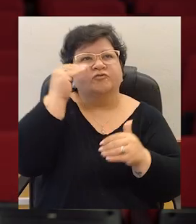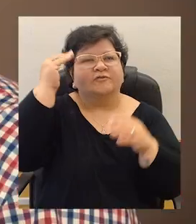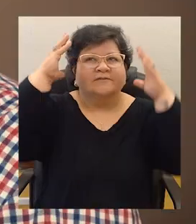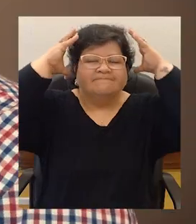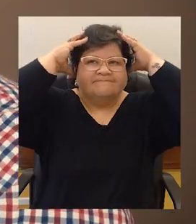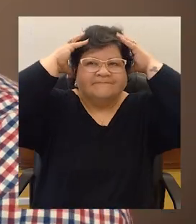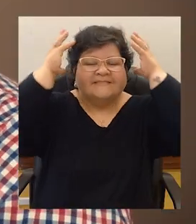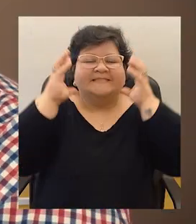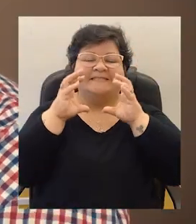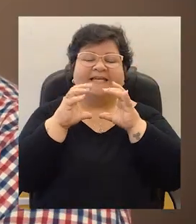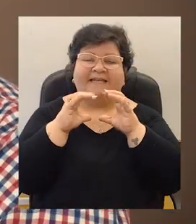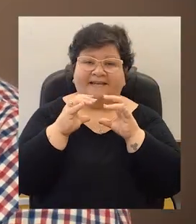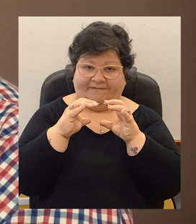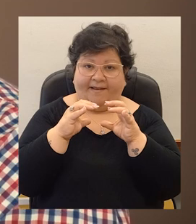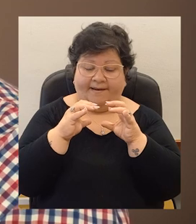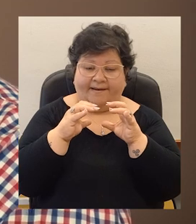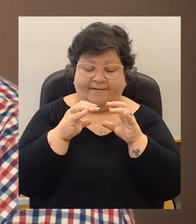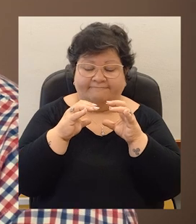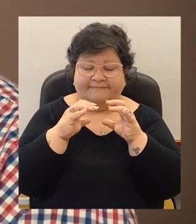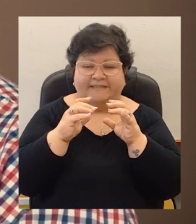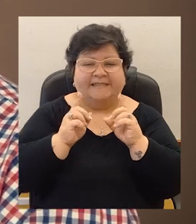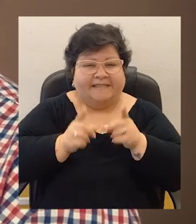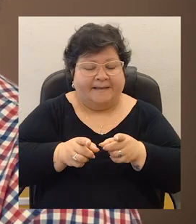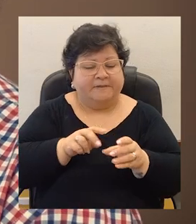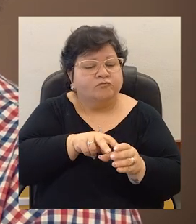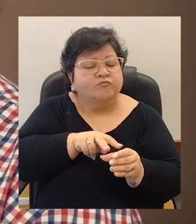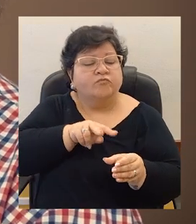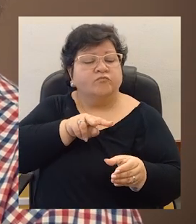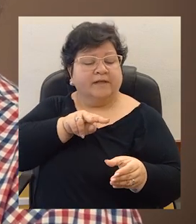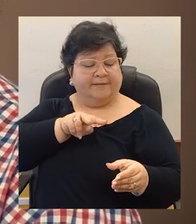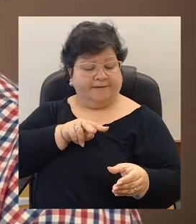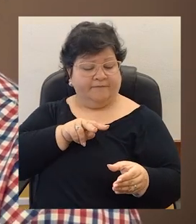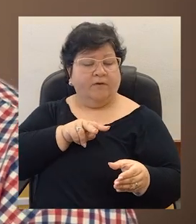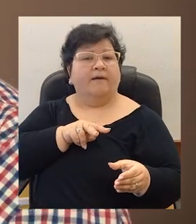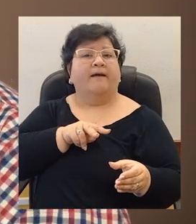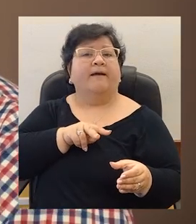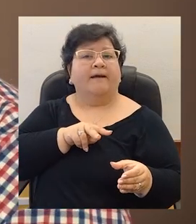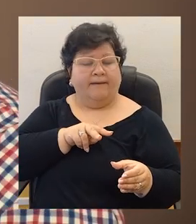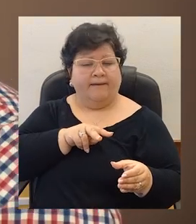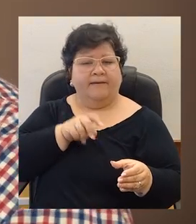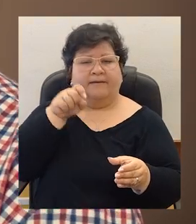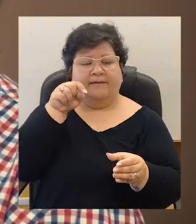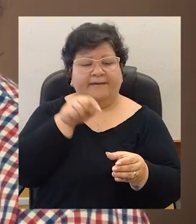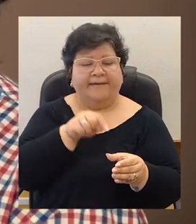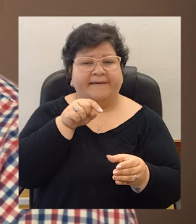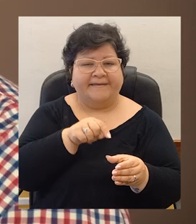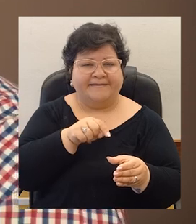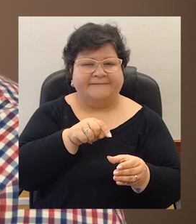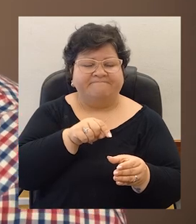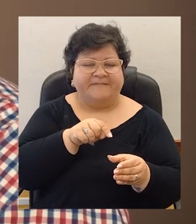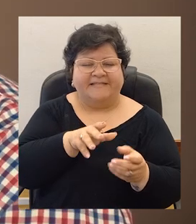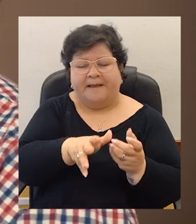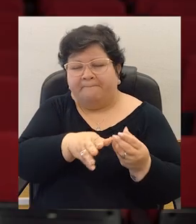pero también de desarrollo subjetivo que tiene una mentalidad que no tienen una plataforma italia